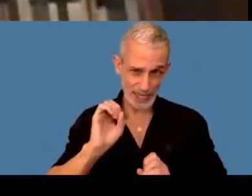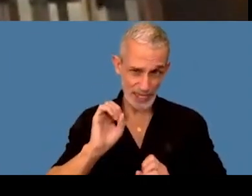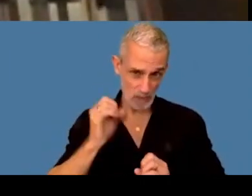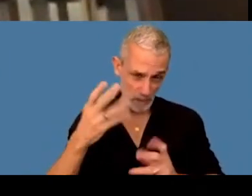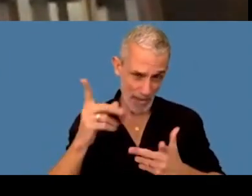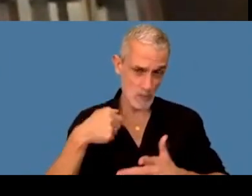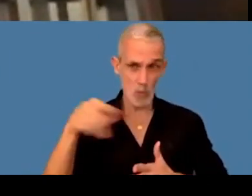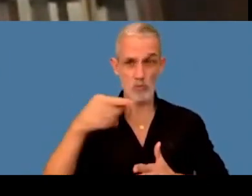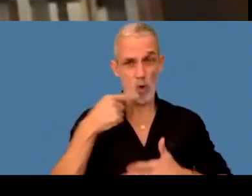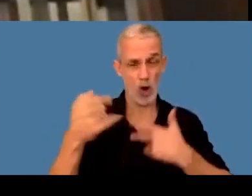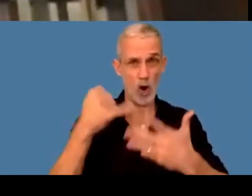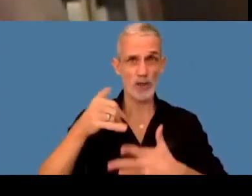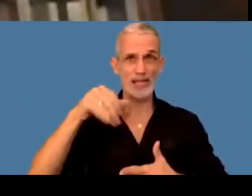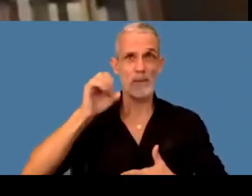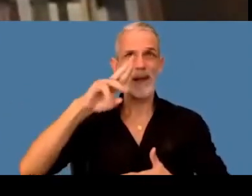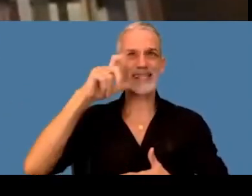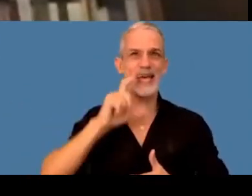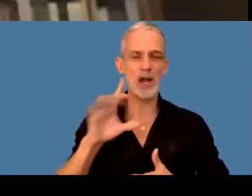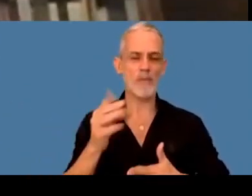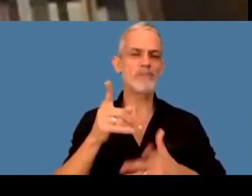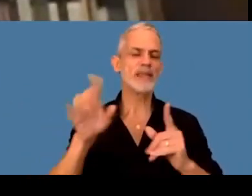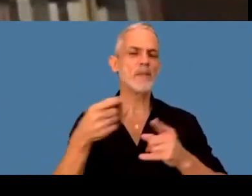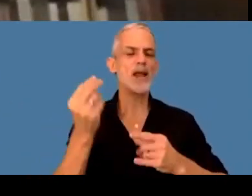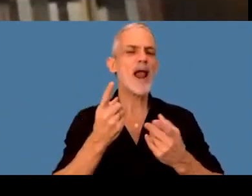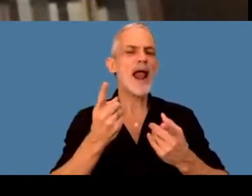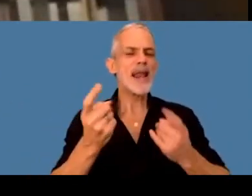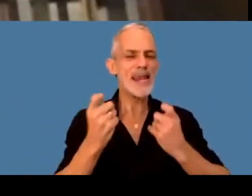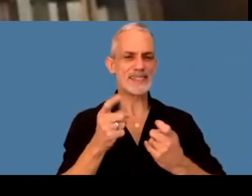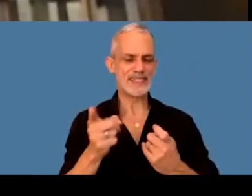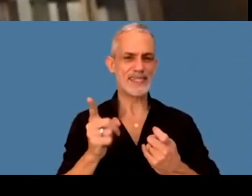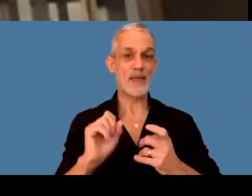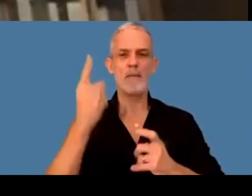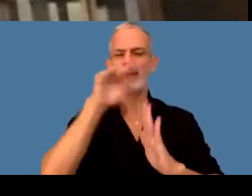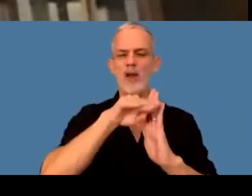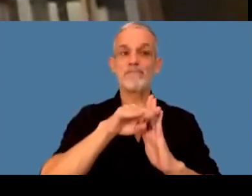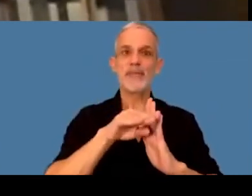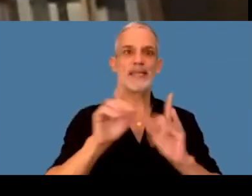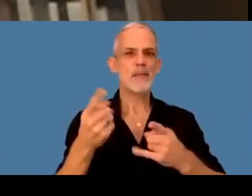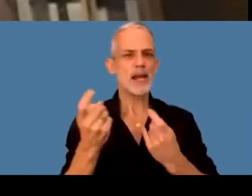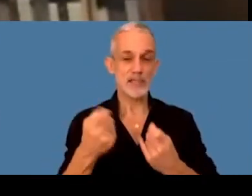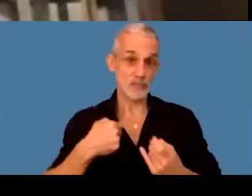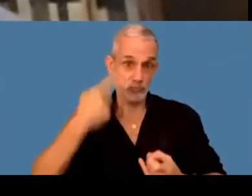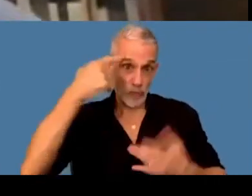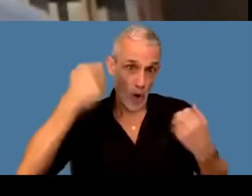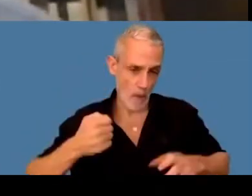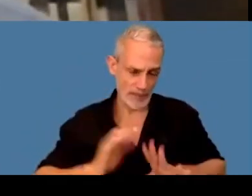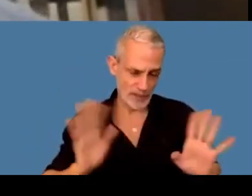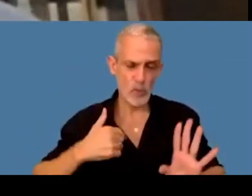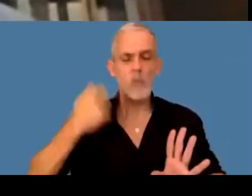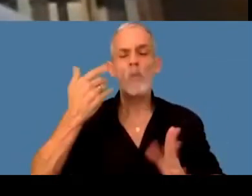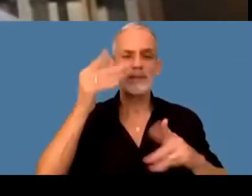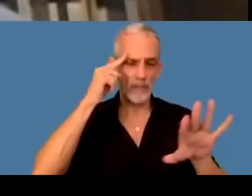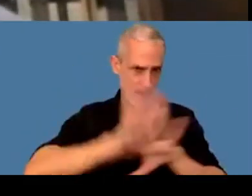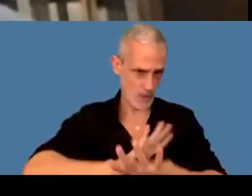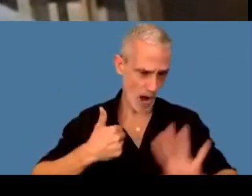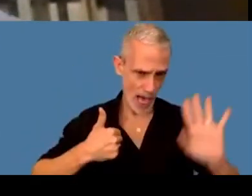y agrego que también hay una necesidad, que es lo que yo estoy convencido en este momento, por lo menos, ¿no? Capaz que estoy equivocado, es